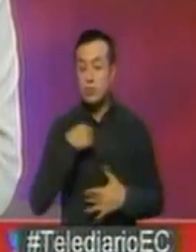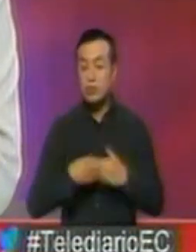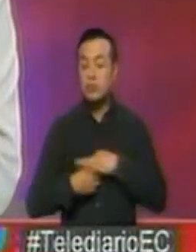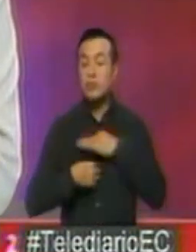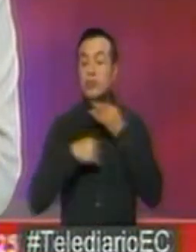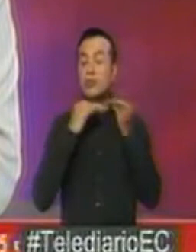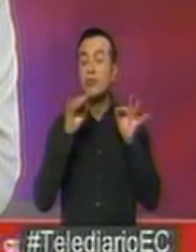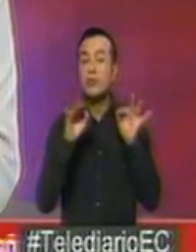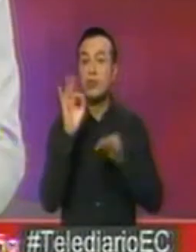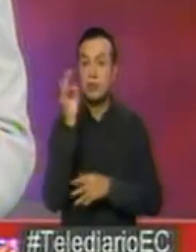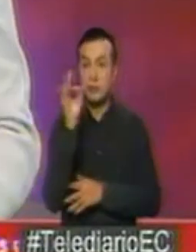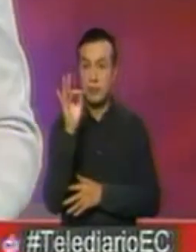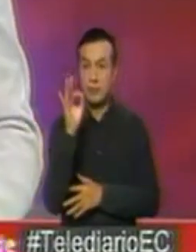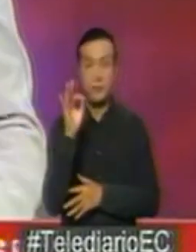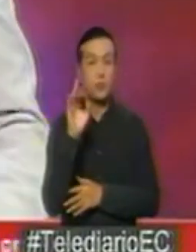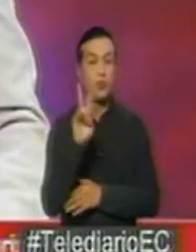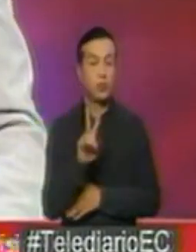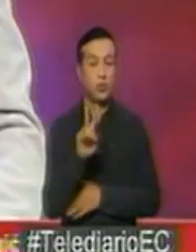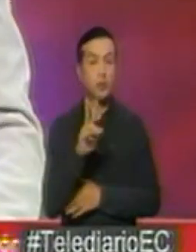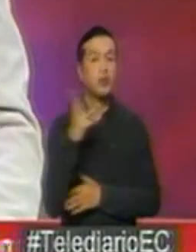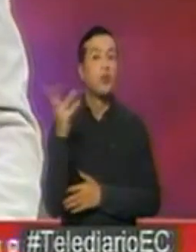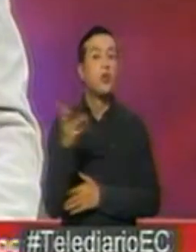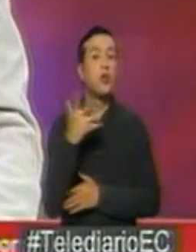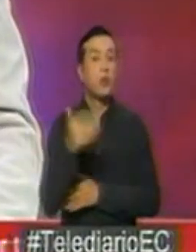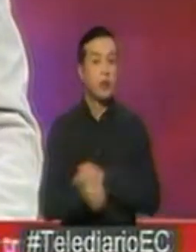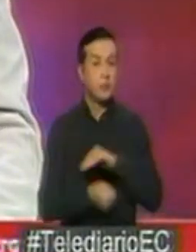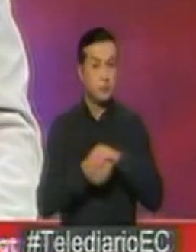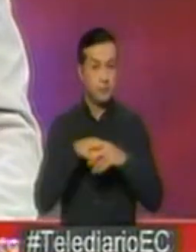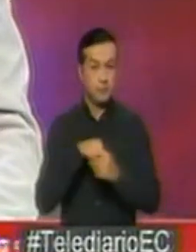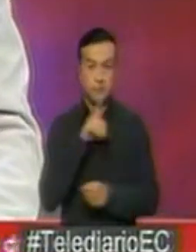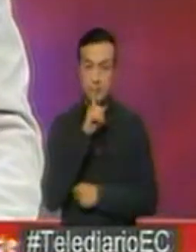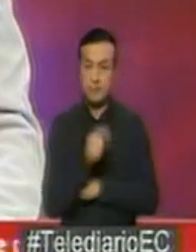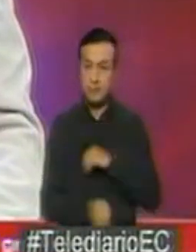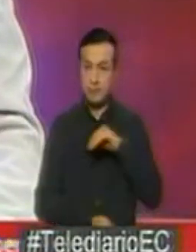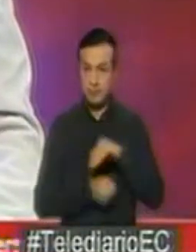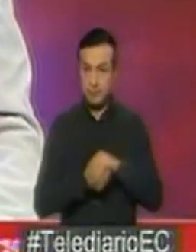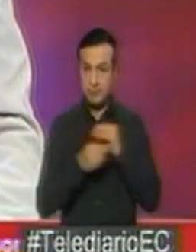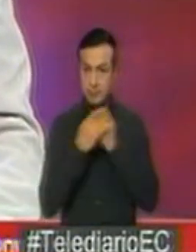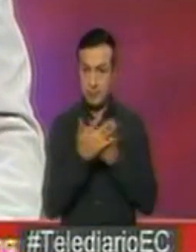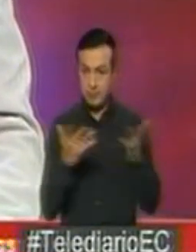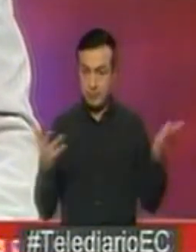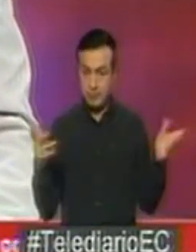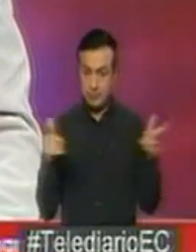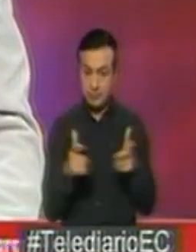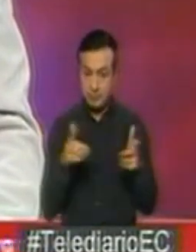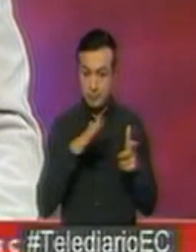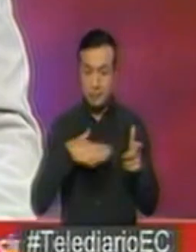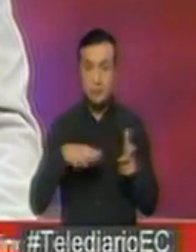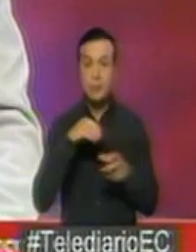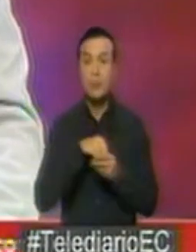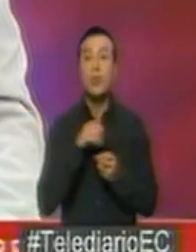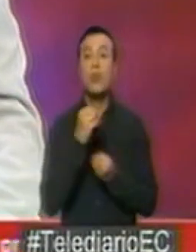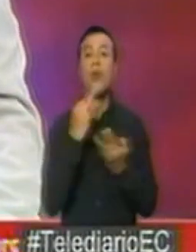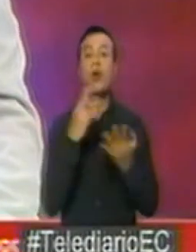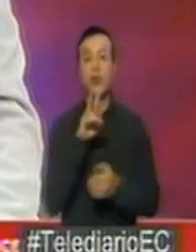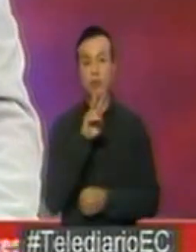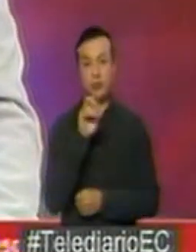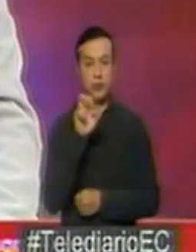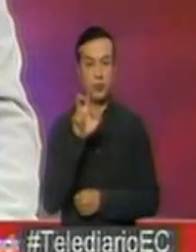diagnosticados con COVID-19. Dos de ellos se encuentran ingresados con pronóstico reservado, mientras el cerco epidemiológico asciende a